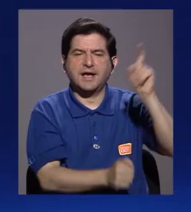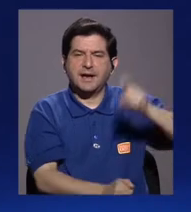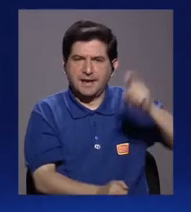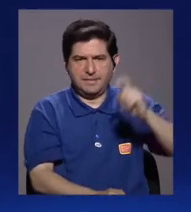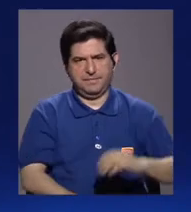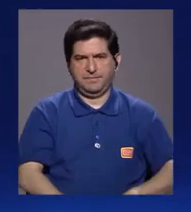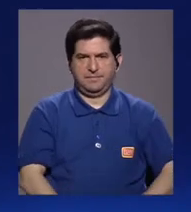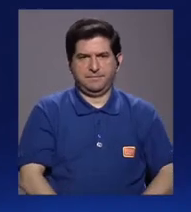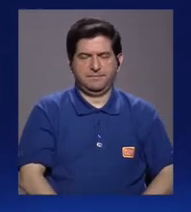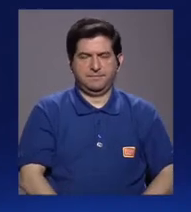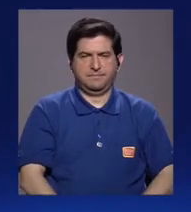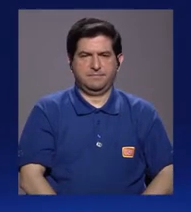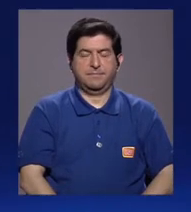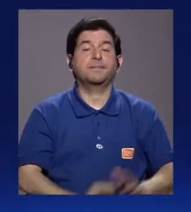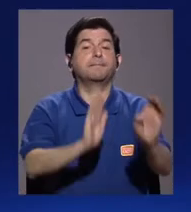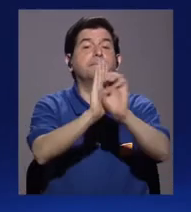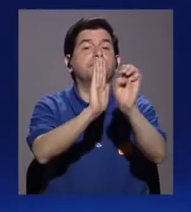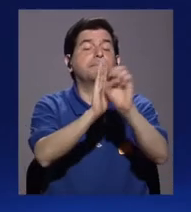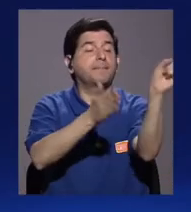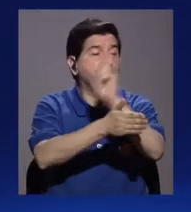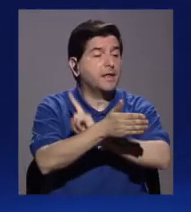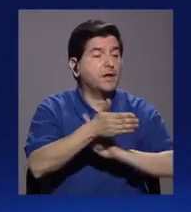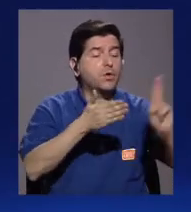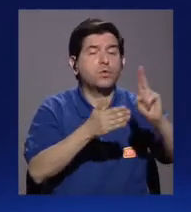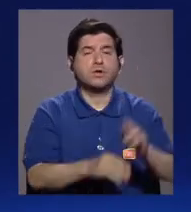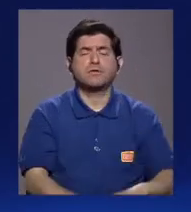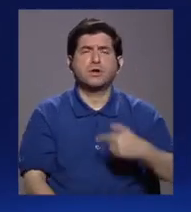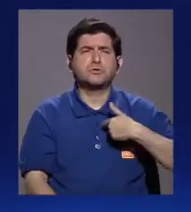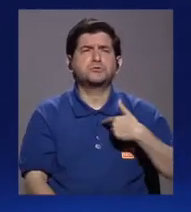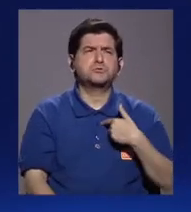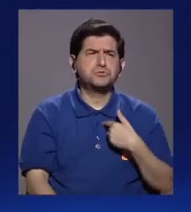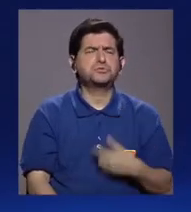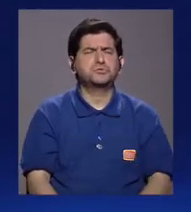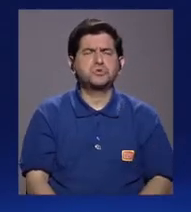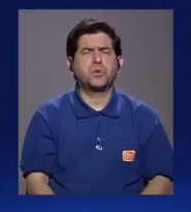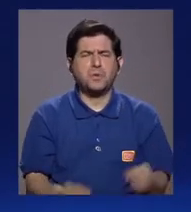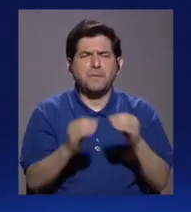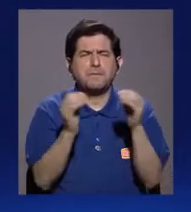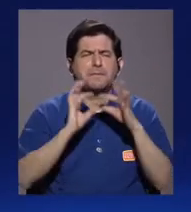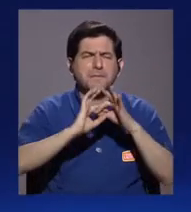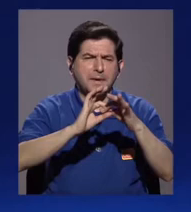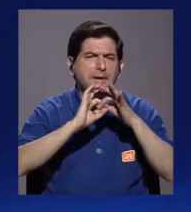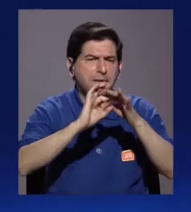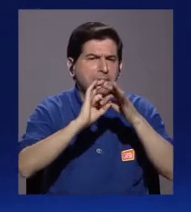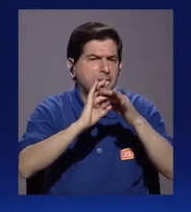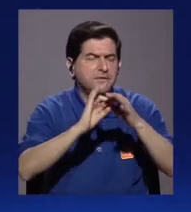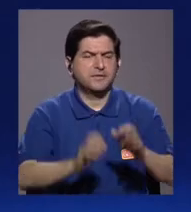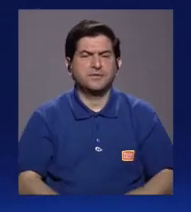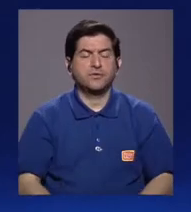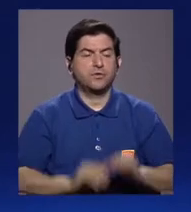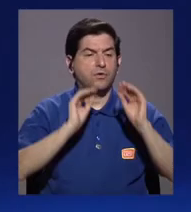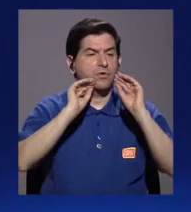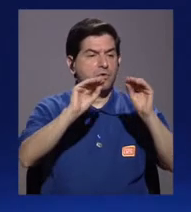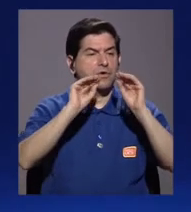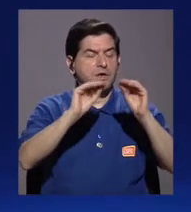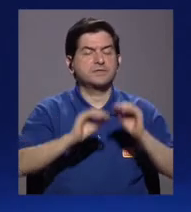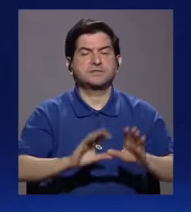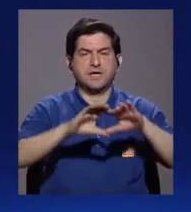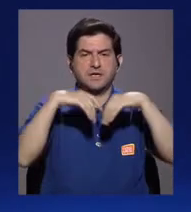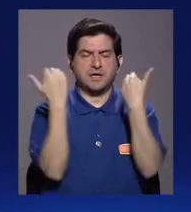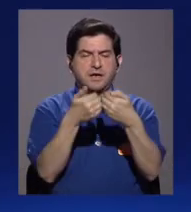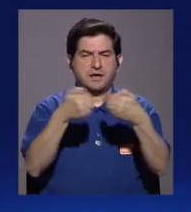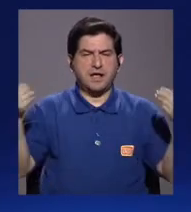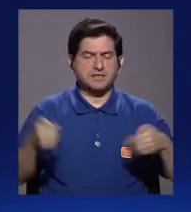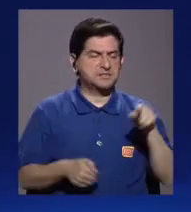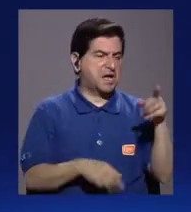cambiar por ejemplo las universidades que estoy más familiarizado tenemos enseñar las clases